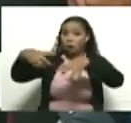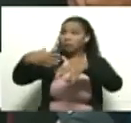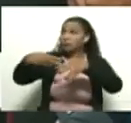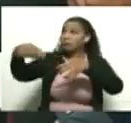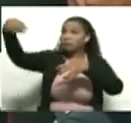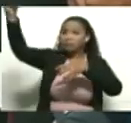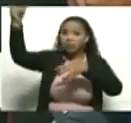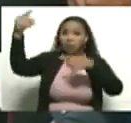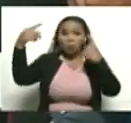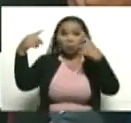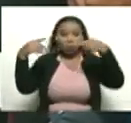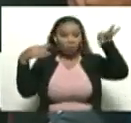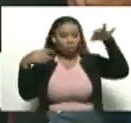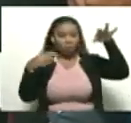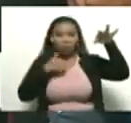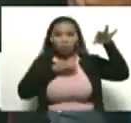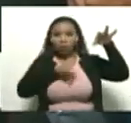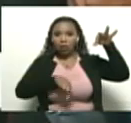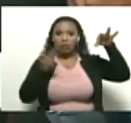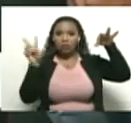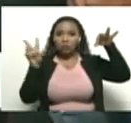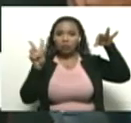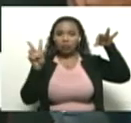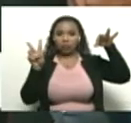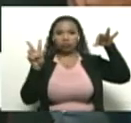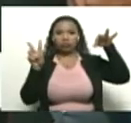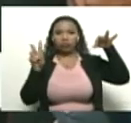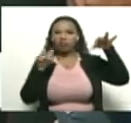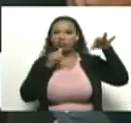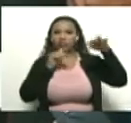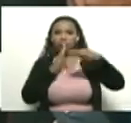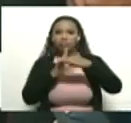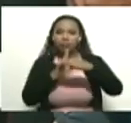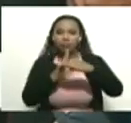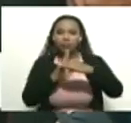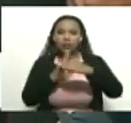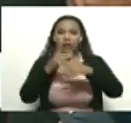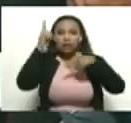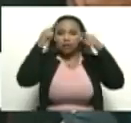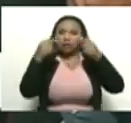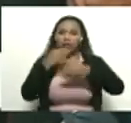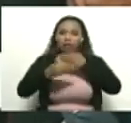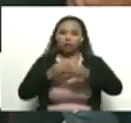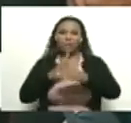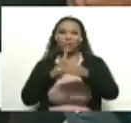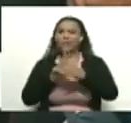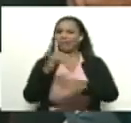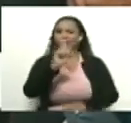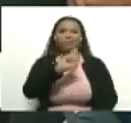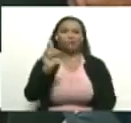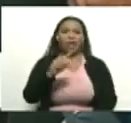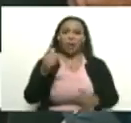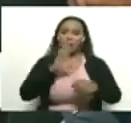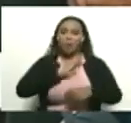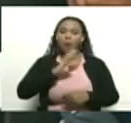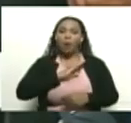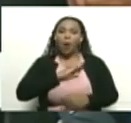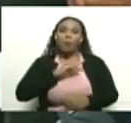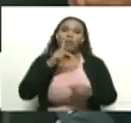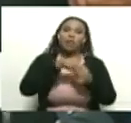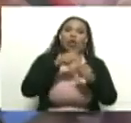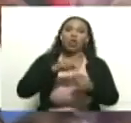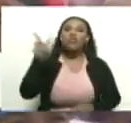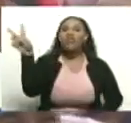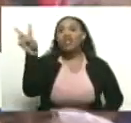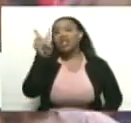Estaban entregando nuestro petróleo. ¿Y saben quién mandó a parar? Hugo Chávez. Y dijo, este petróleo es de los